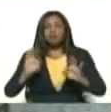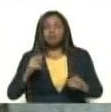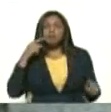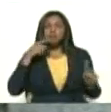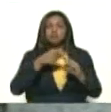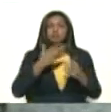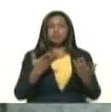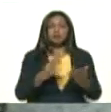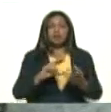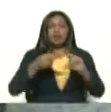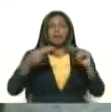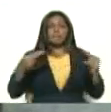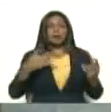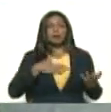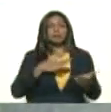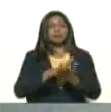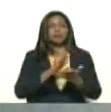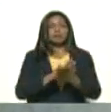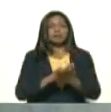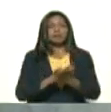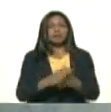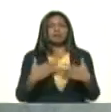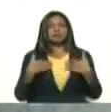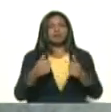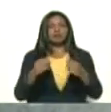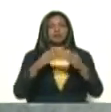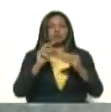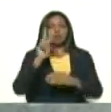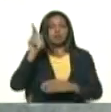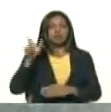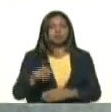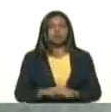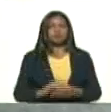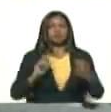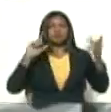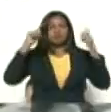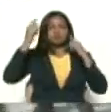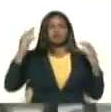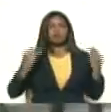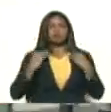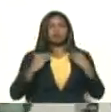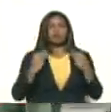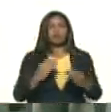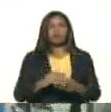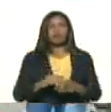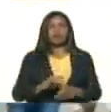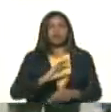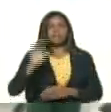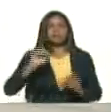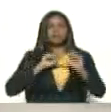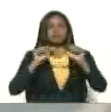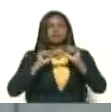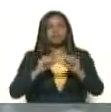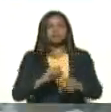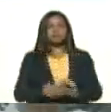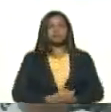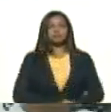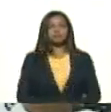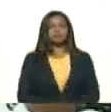señalado, la paz, la tranquilidad y la salud de todos los venezolanos. ¡Chávez vive! ¡La patria sigue!